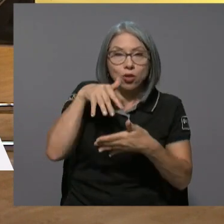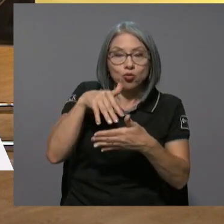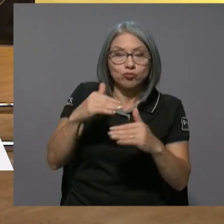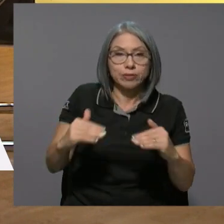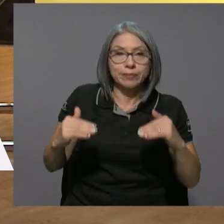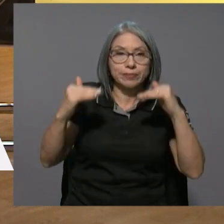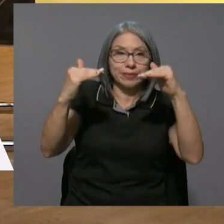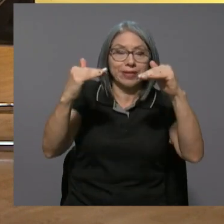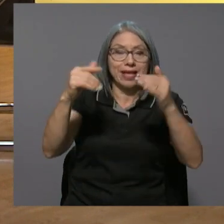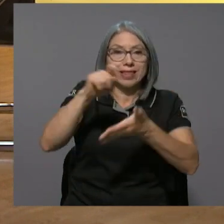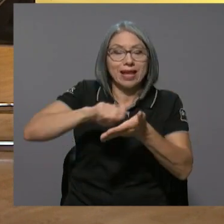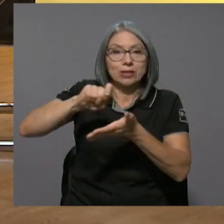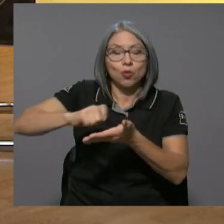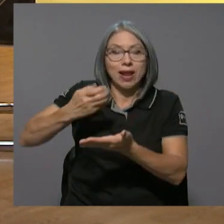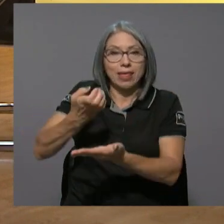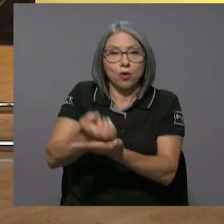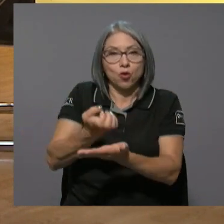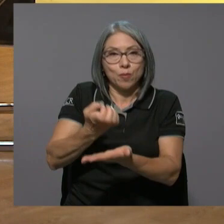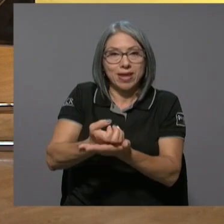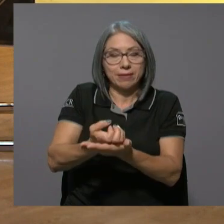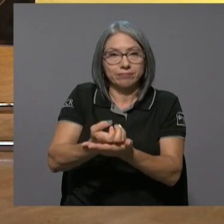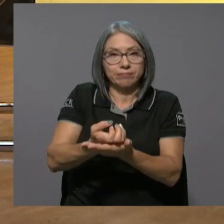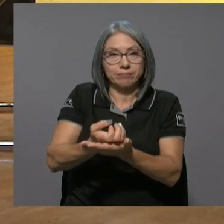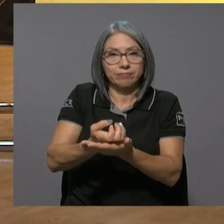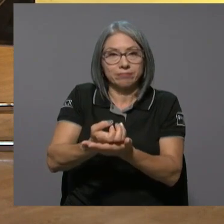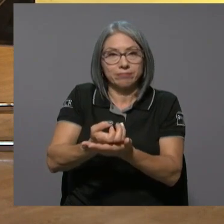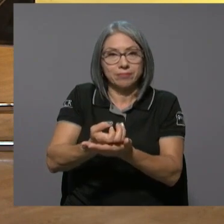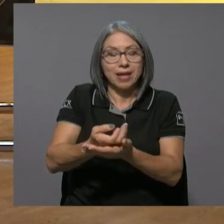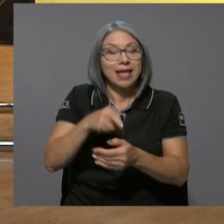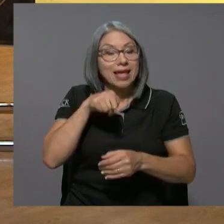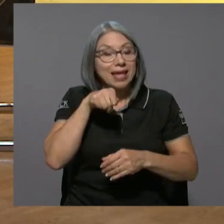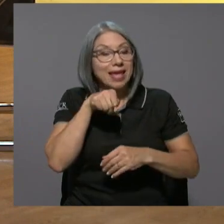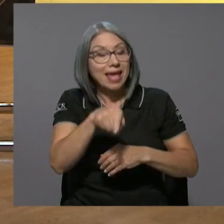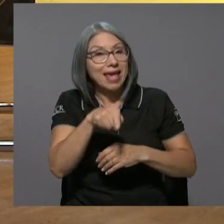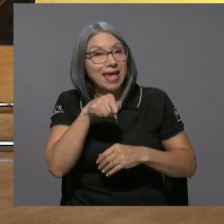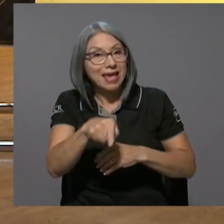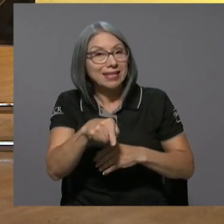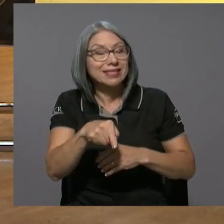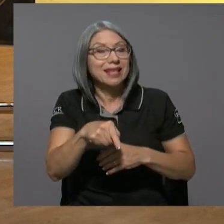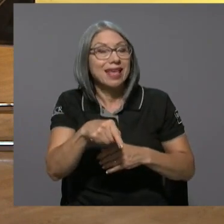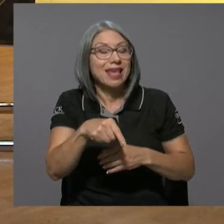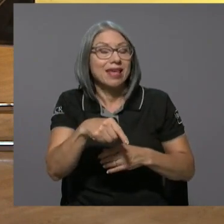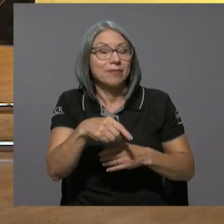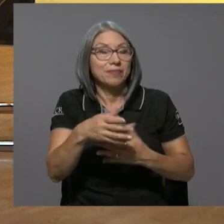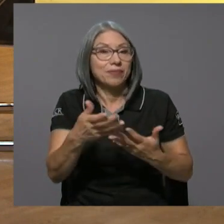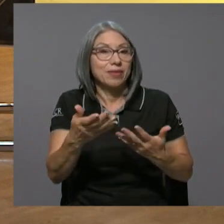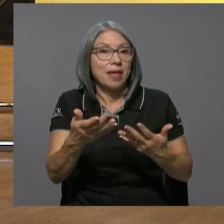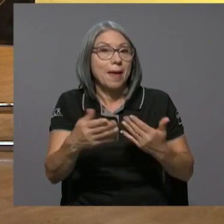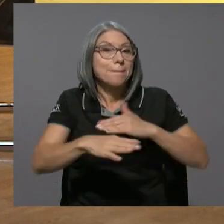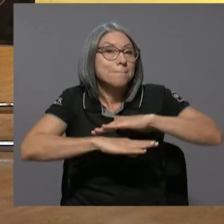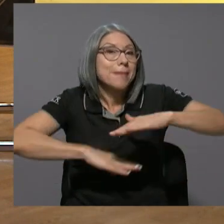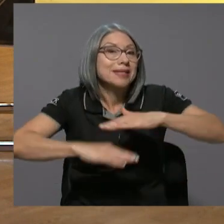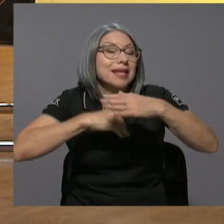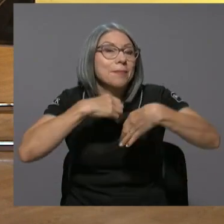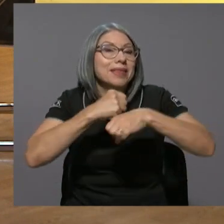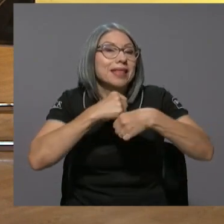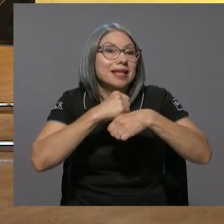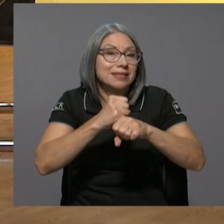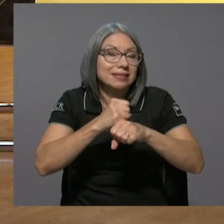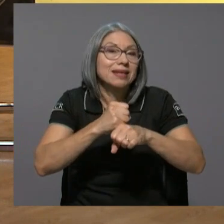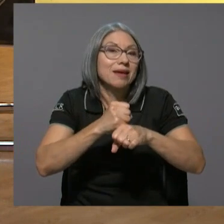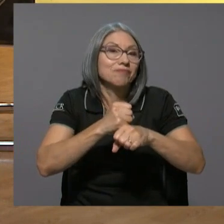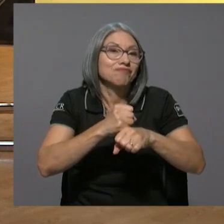posgrado de la Escuela de Economía, que básicamente formaba cuadros en áreas específicas